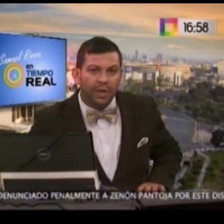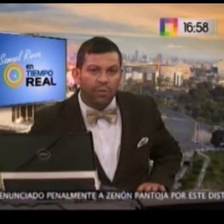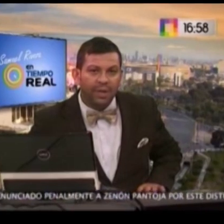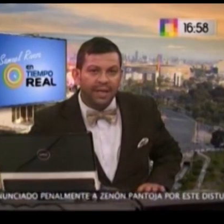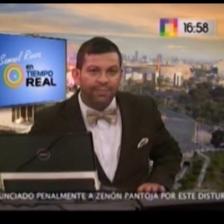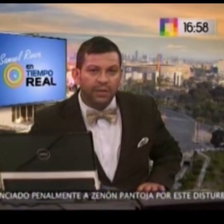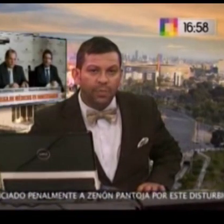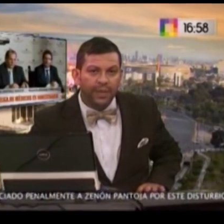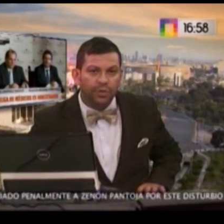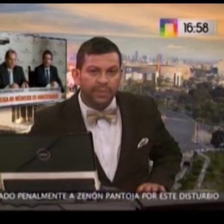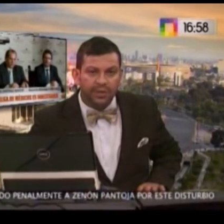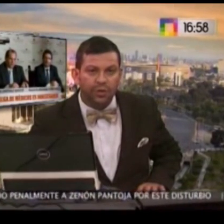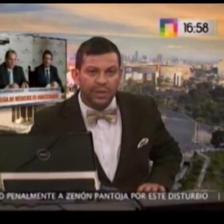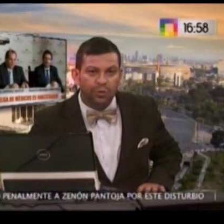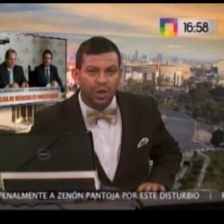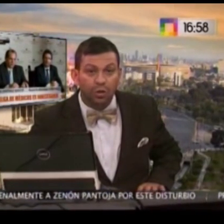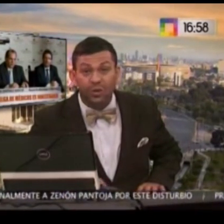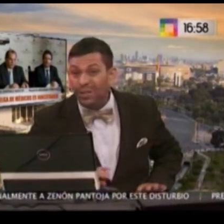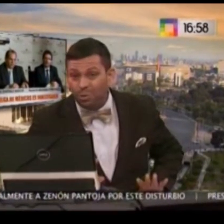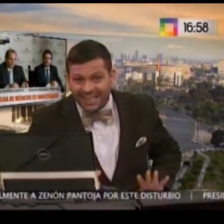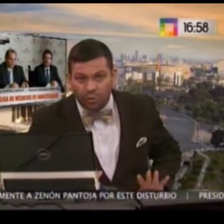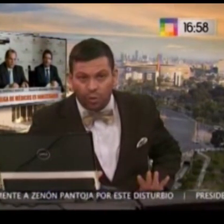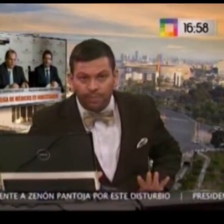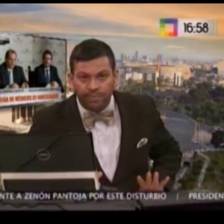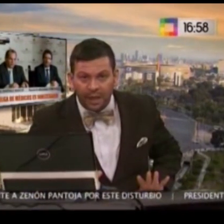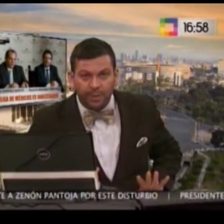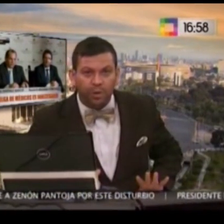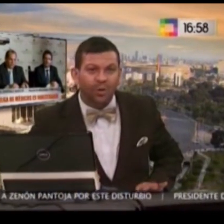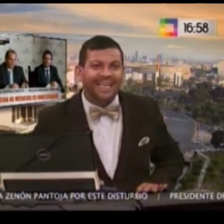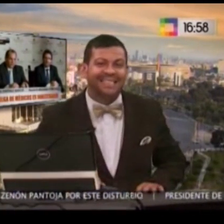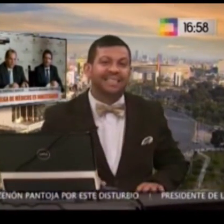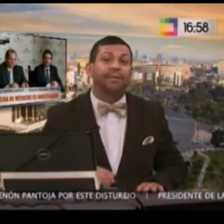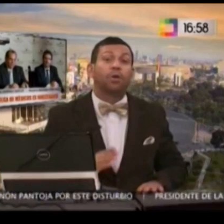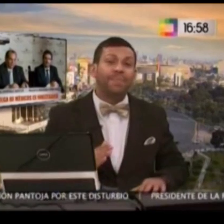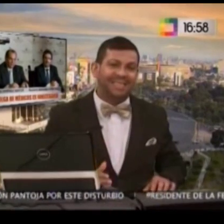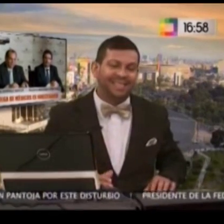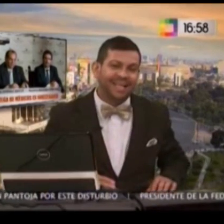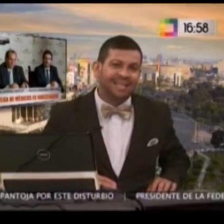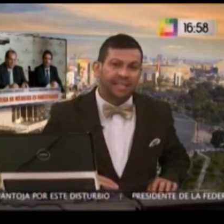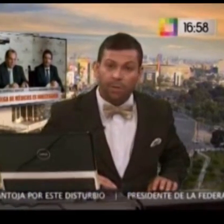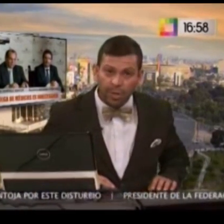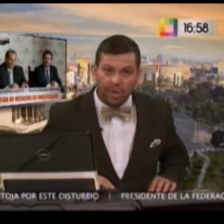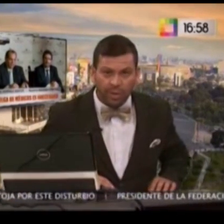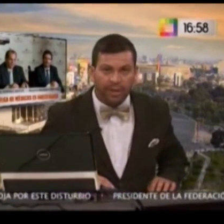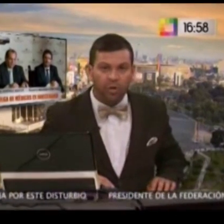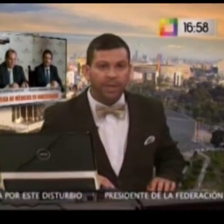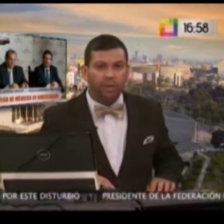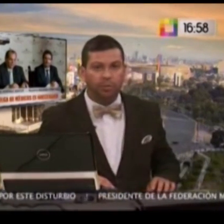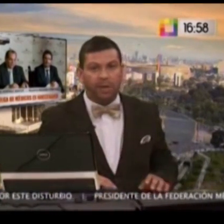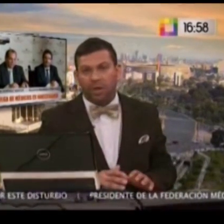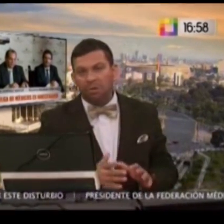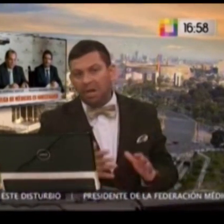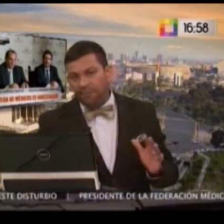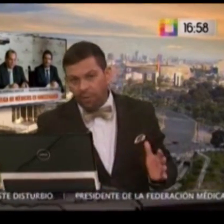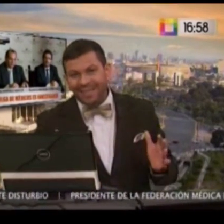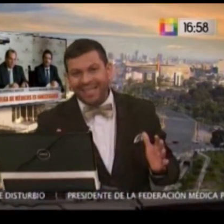Jiménez, dijo que la huelga de los médicos del Ministerio de Salud no tiene sustento. Explicó que desde hace varios meses se reúnen con el gremio de los médicos